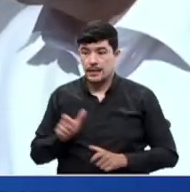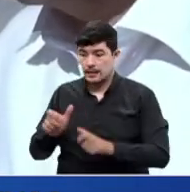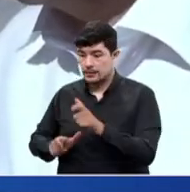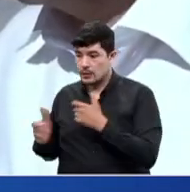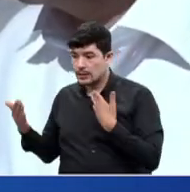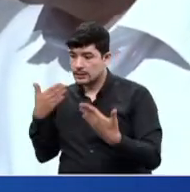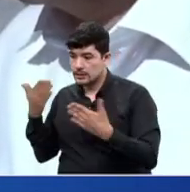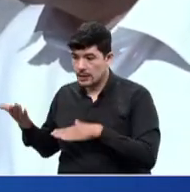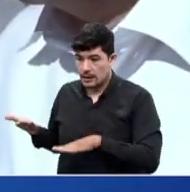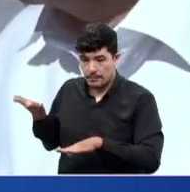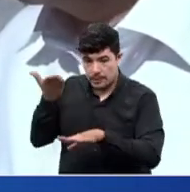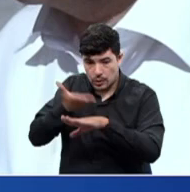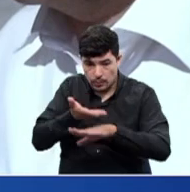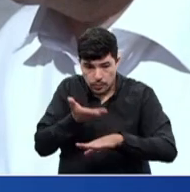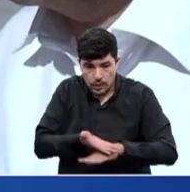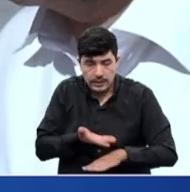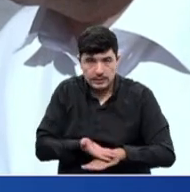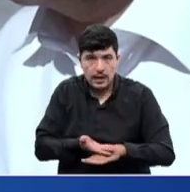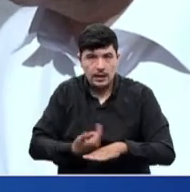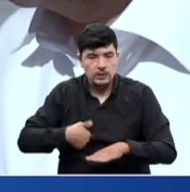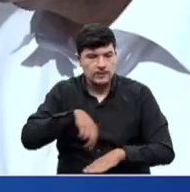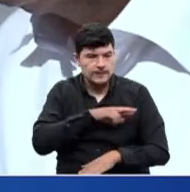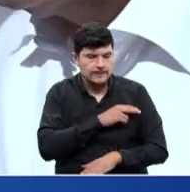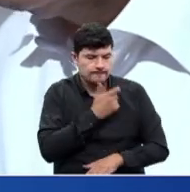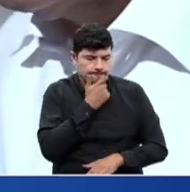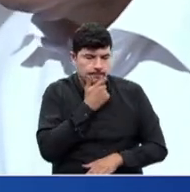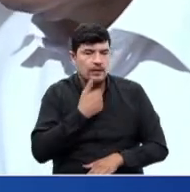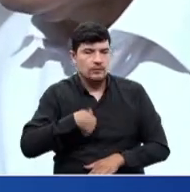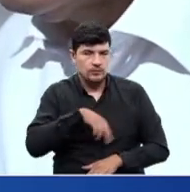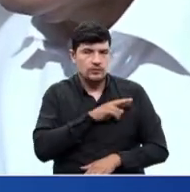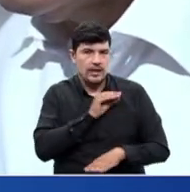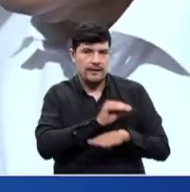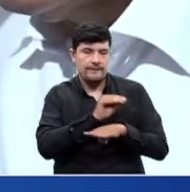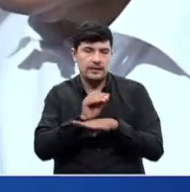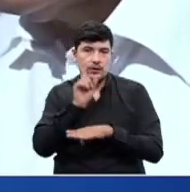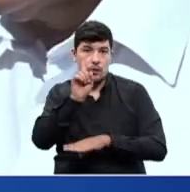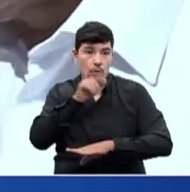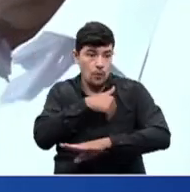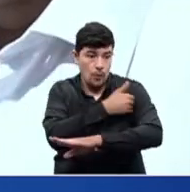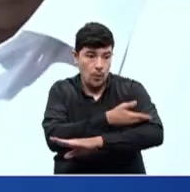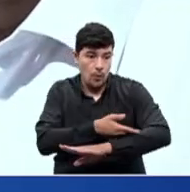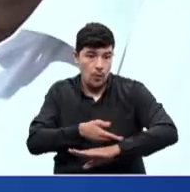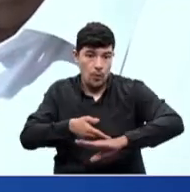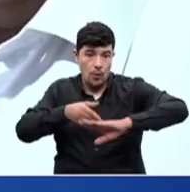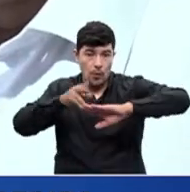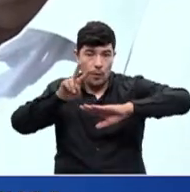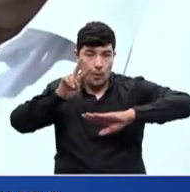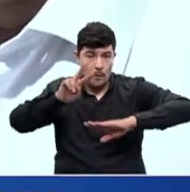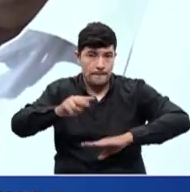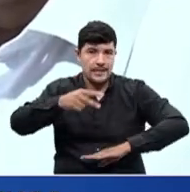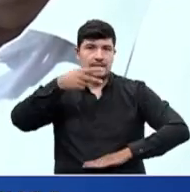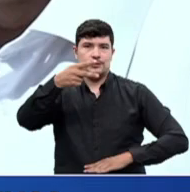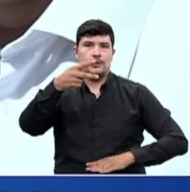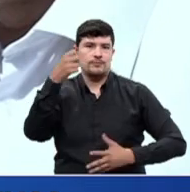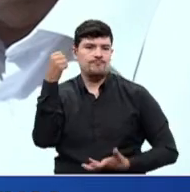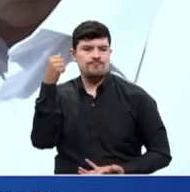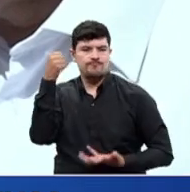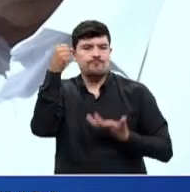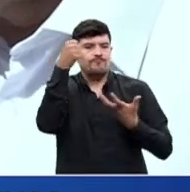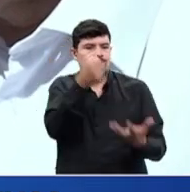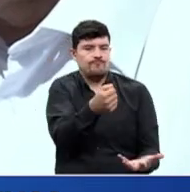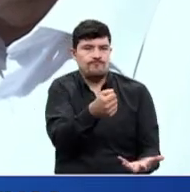campesinado cocalero se anuncia más de $1 billón en inversión para responder a la crisis